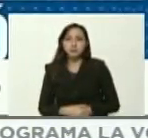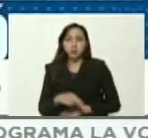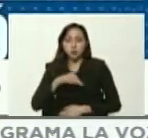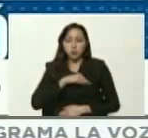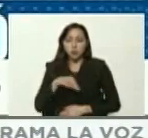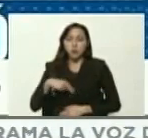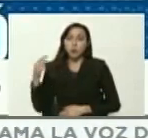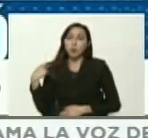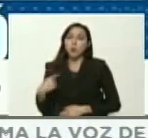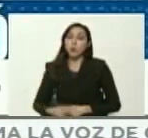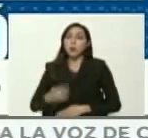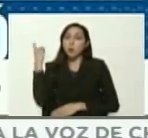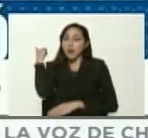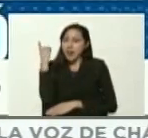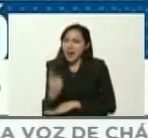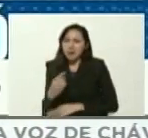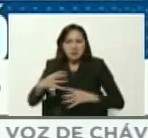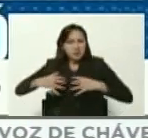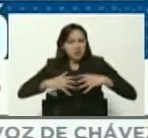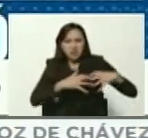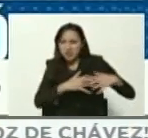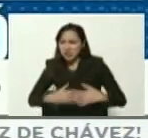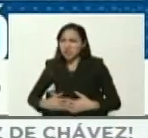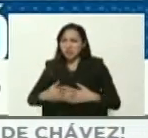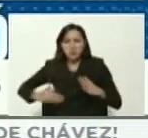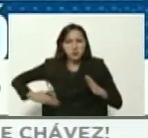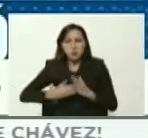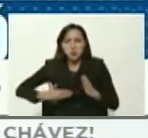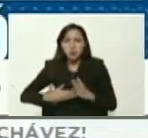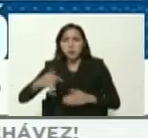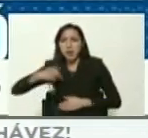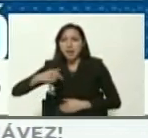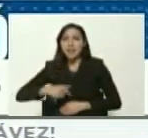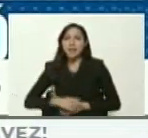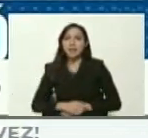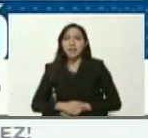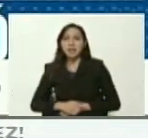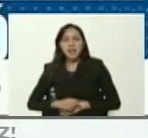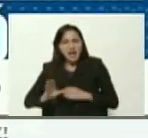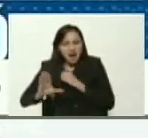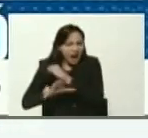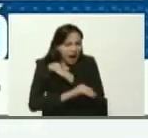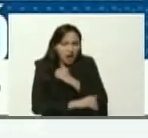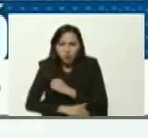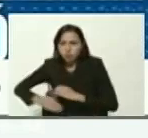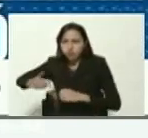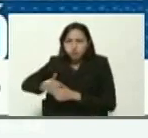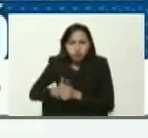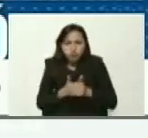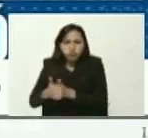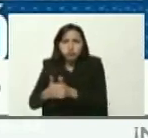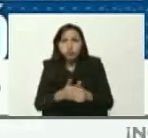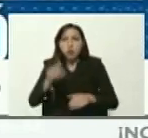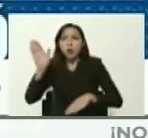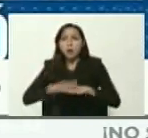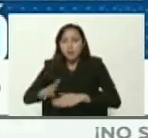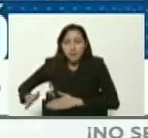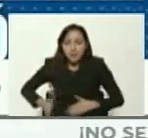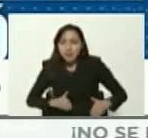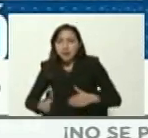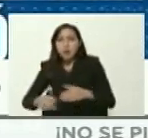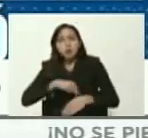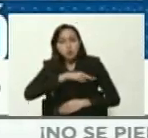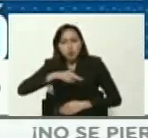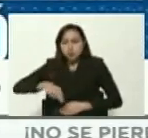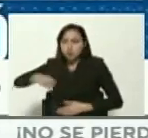Nosotros tenemos declarado una guerra total y frontal a la corrupción y a los corruptos, y por ese camino debemos